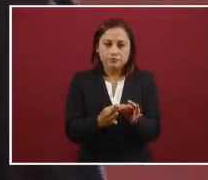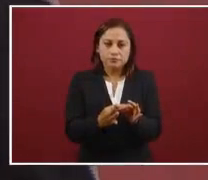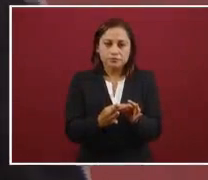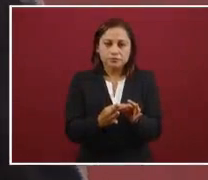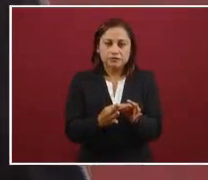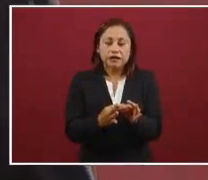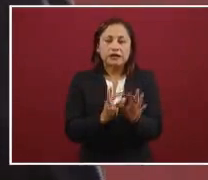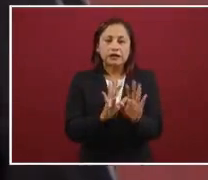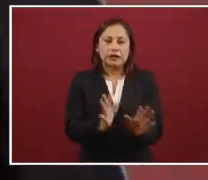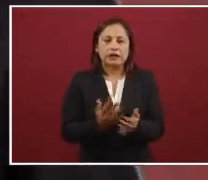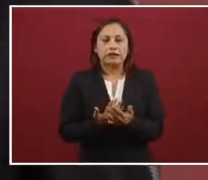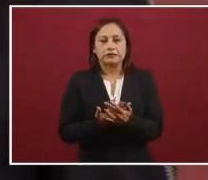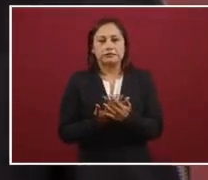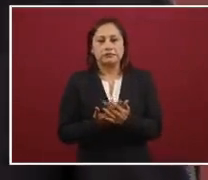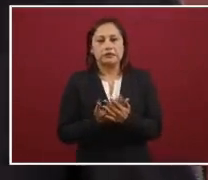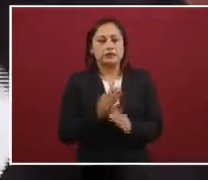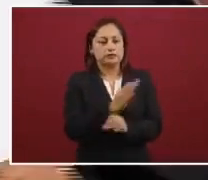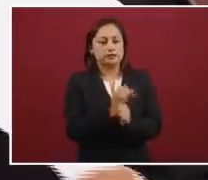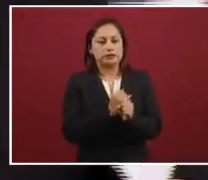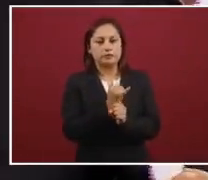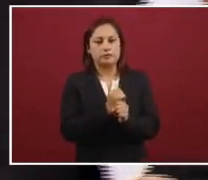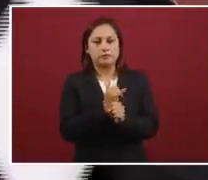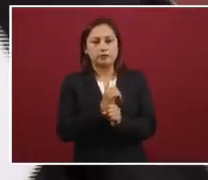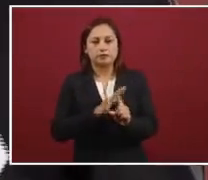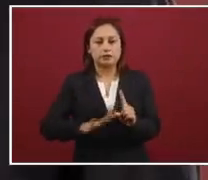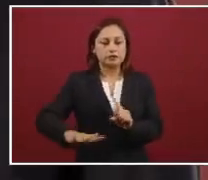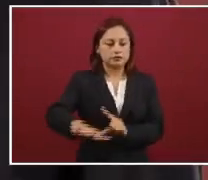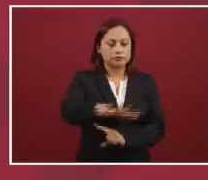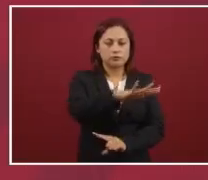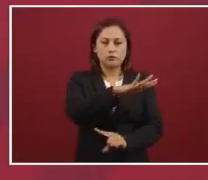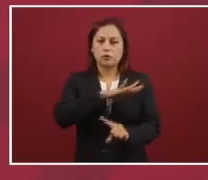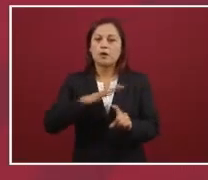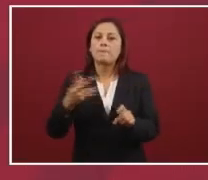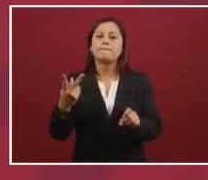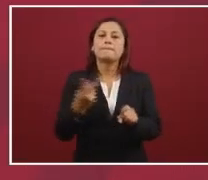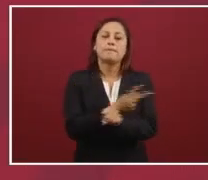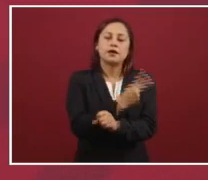impacto ambiental, no apresurado,